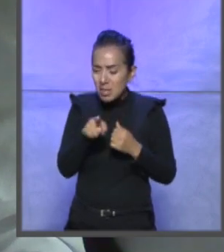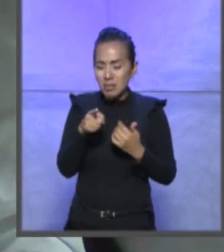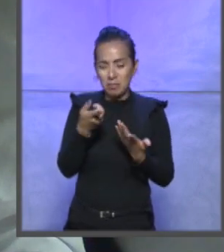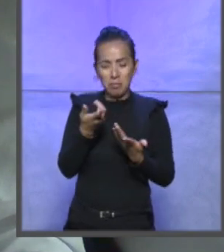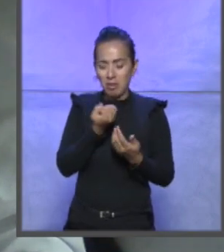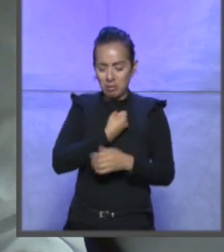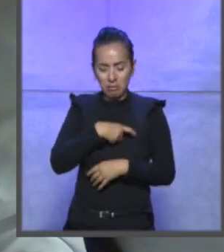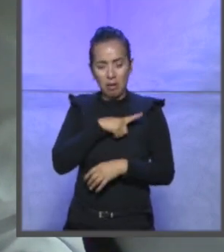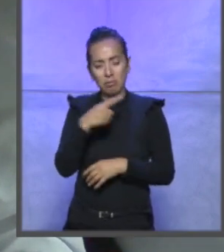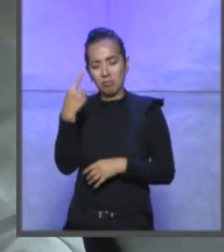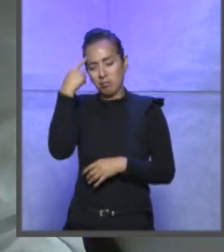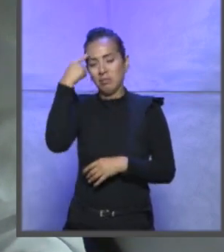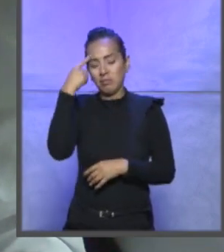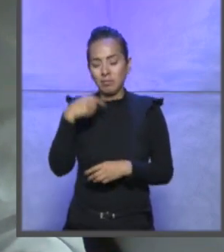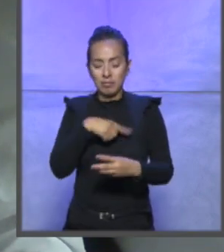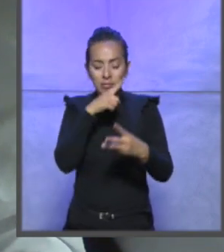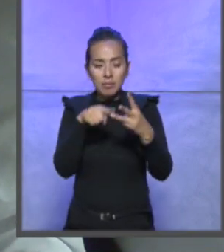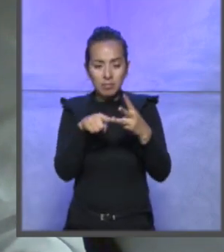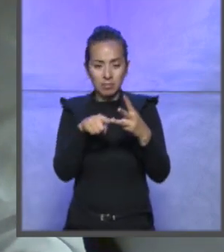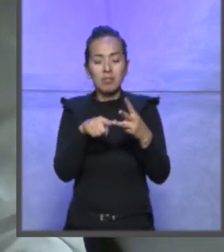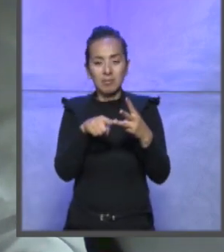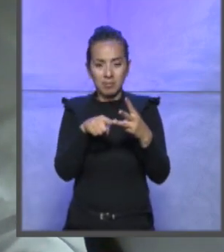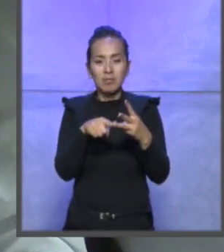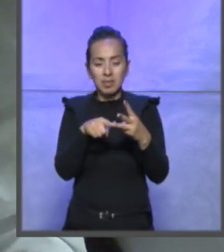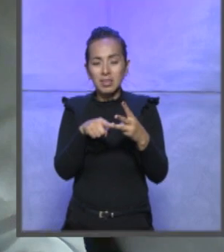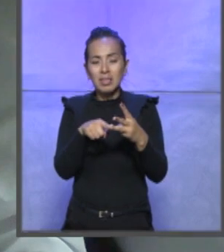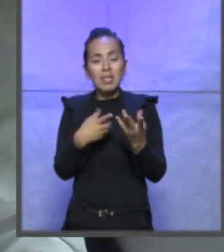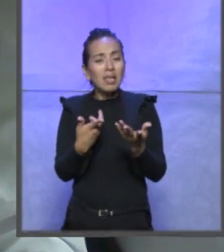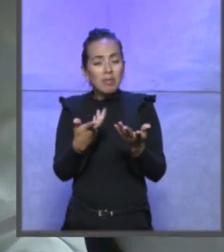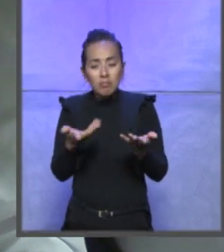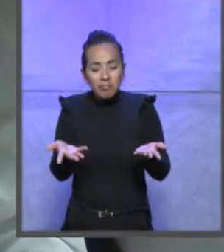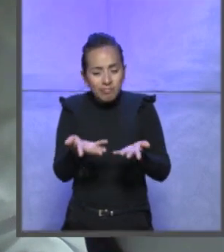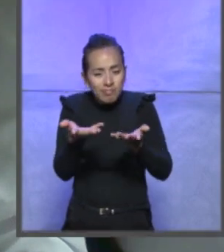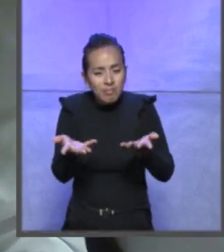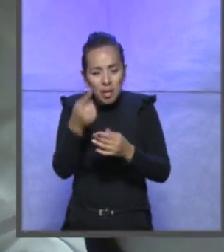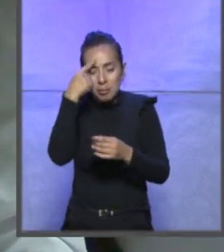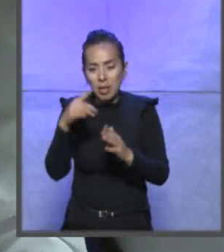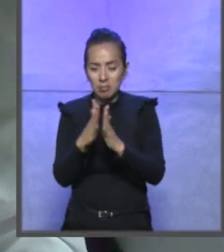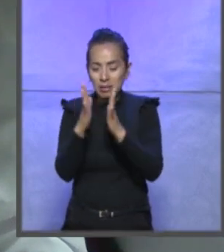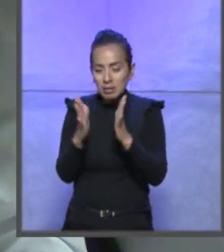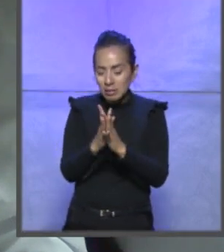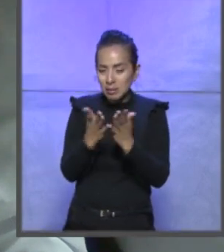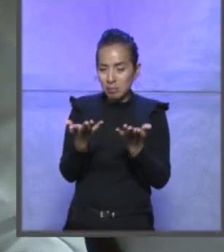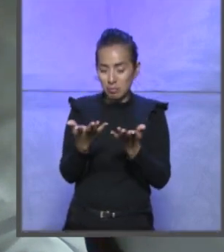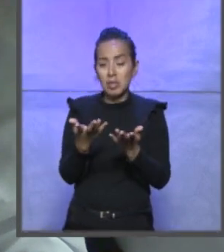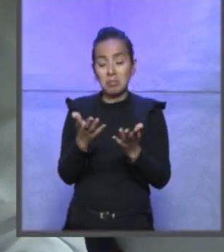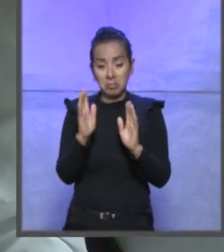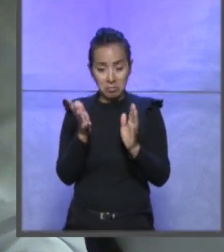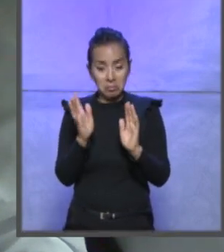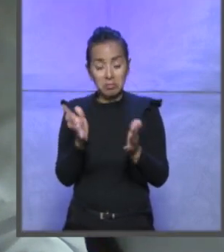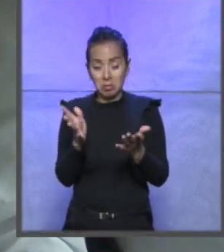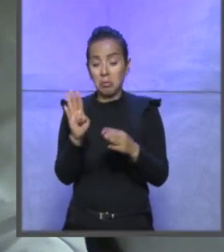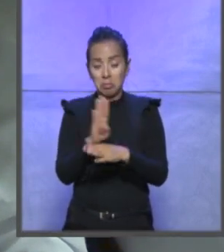mental, entre muchos factores. El tercer punto sería el incentivo para participar. Entonces, ya teniendo esto, tenemos